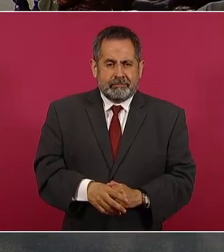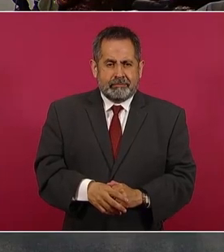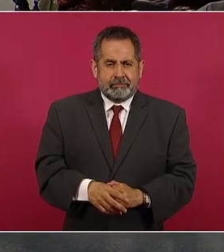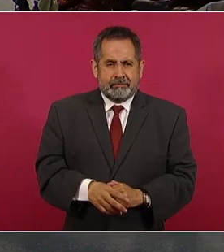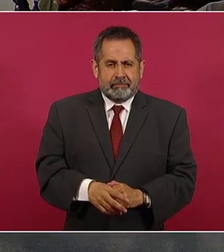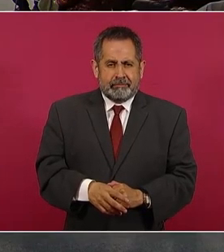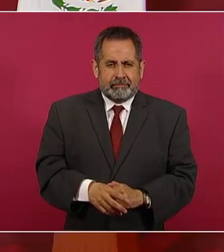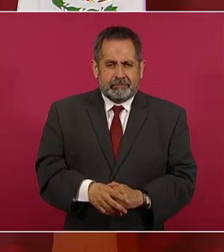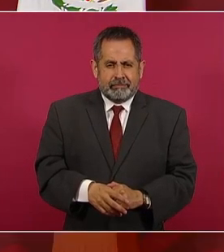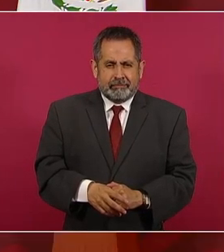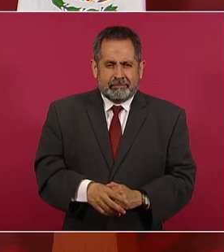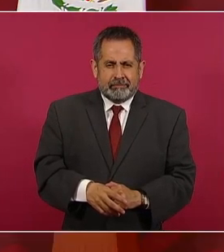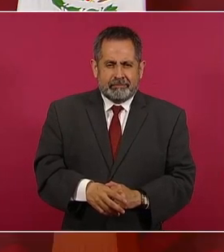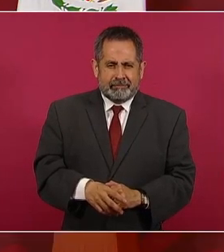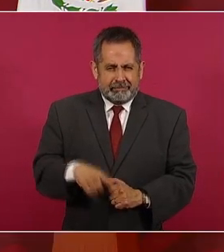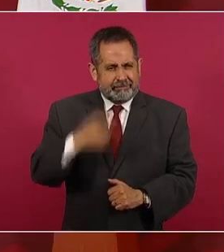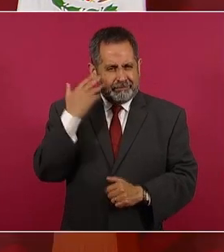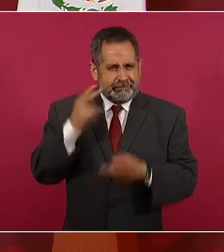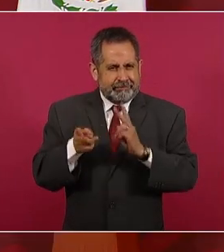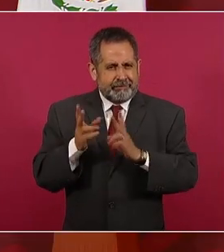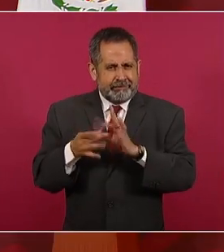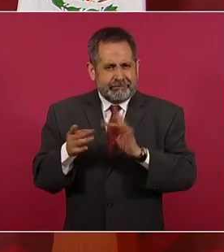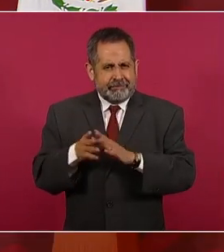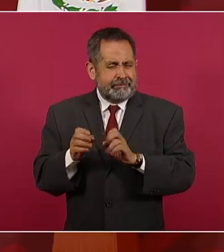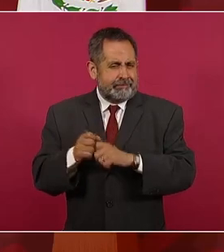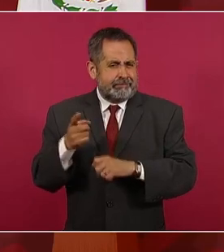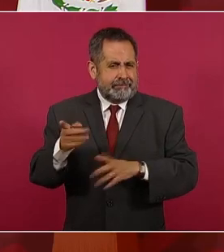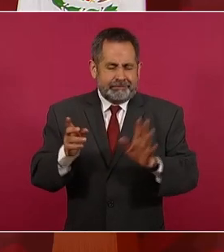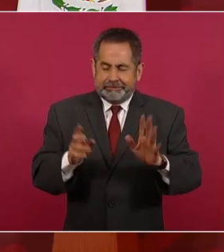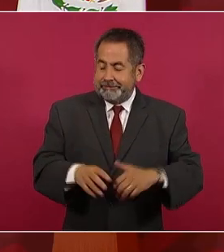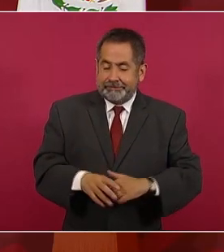Y aquí habíamos hablado de esto,